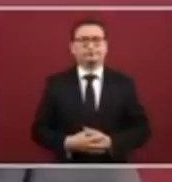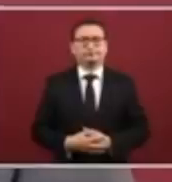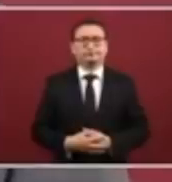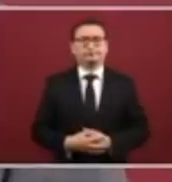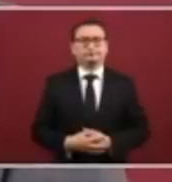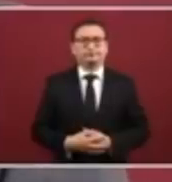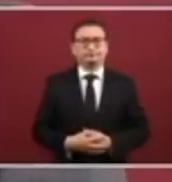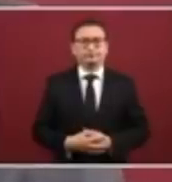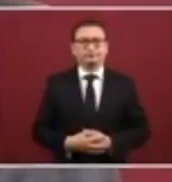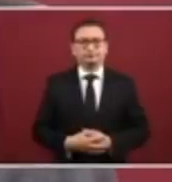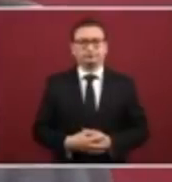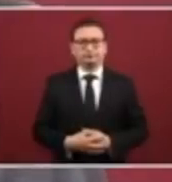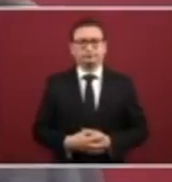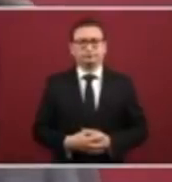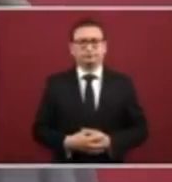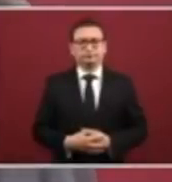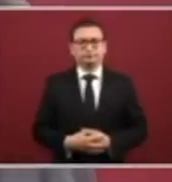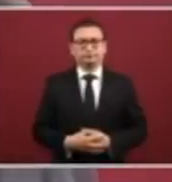en lo fundamental